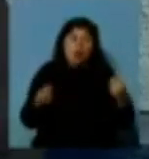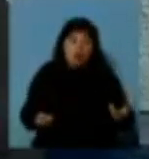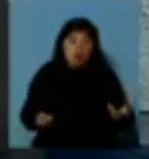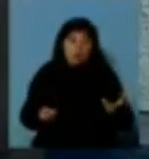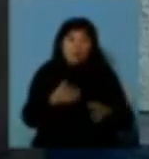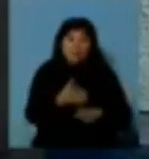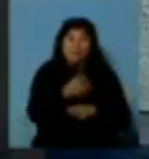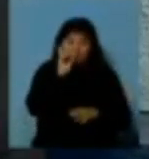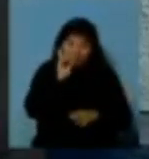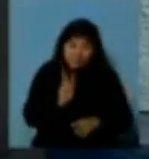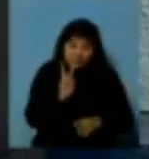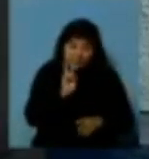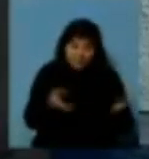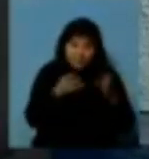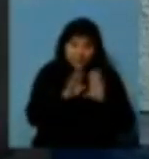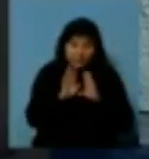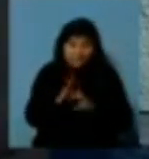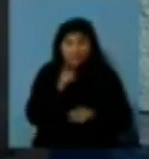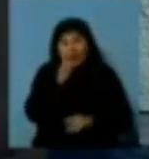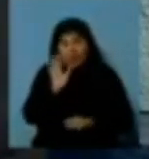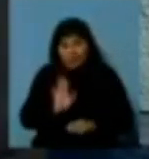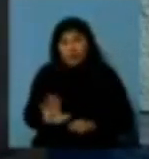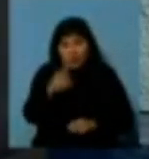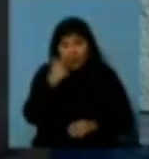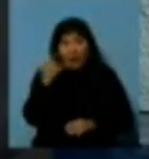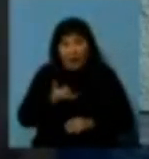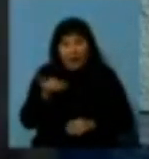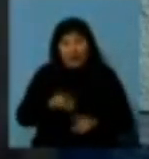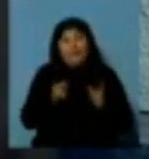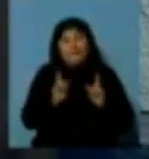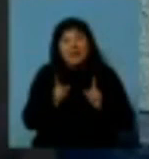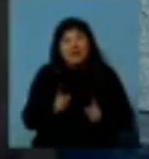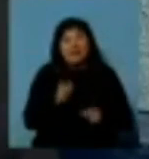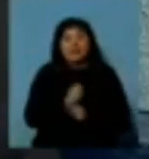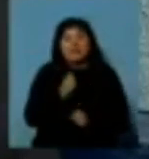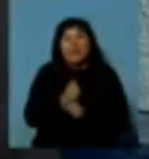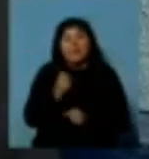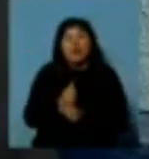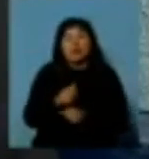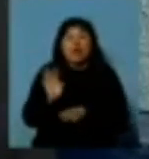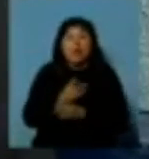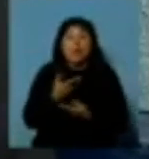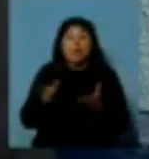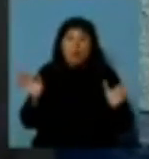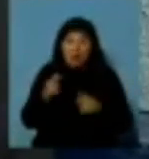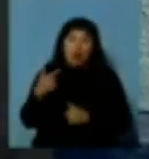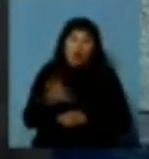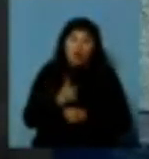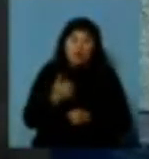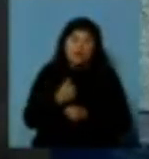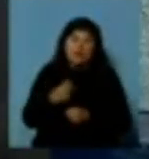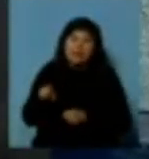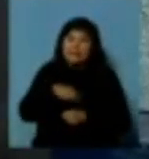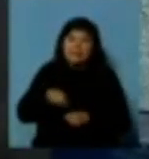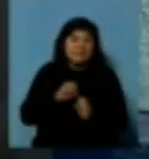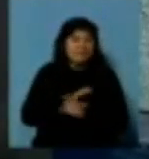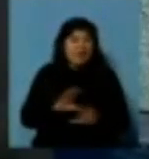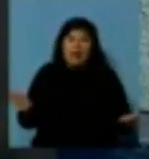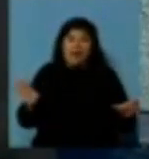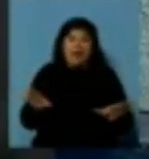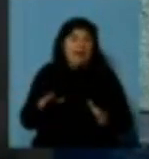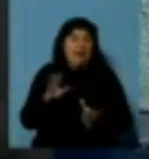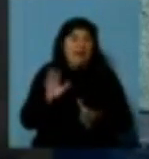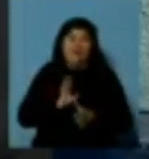se avisora. Y si seguimos en este mismo camino, el transporte público de pasajeros va por un mal camino, muy mal